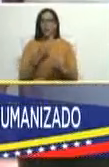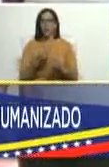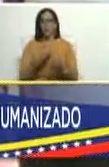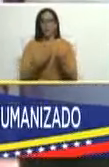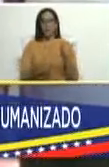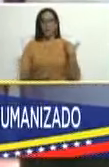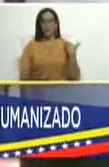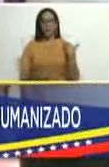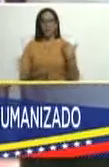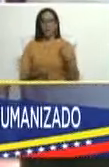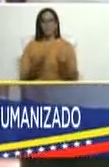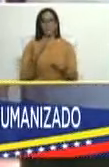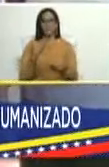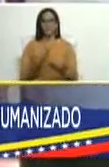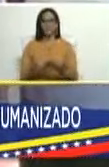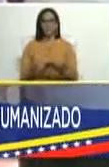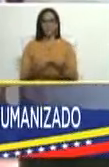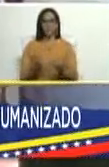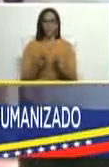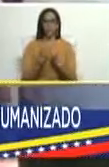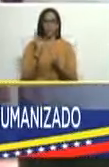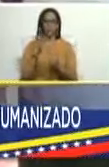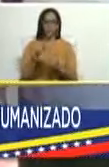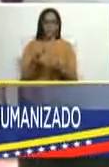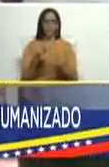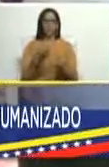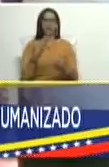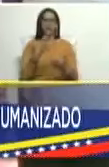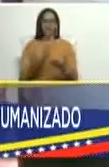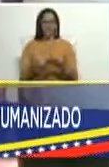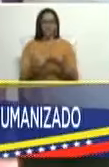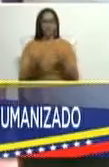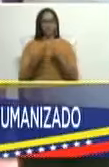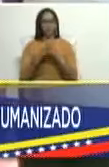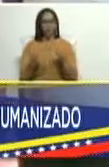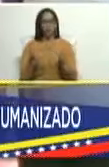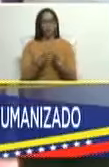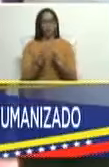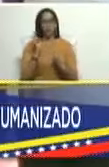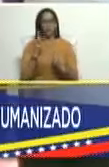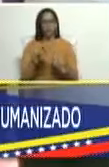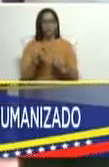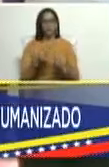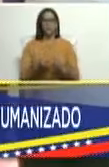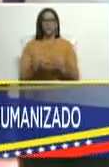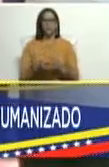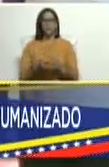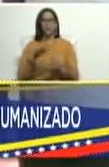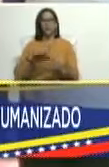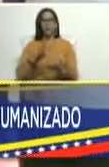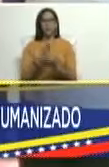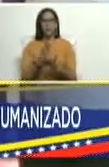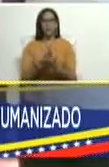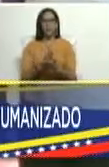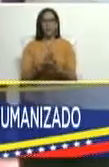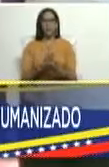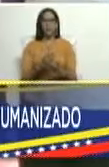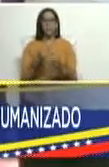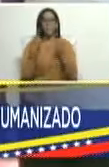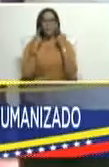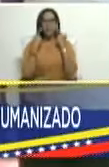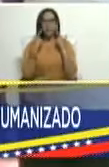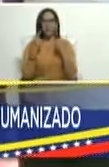presidente, agradecida con usted, agradecidos todos con usted, por estar siempre pendiente de la